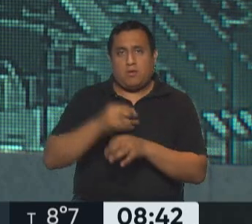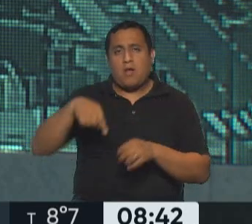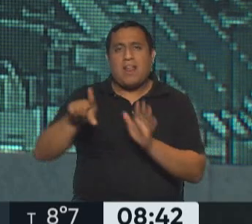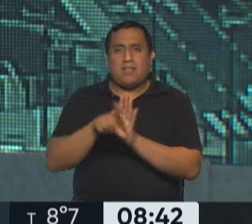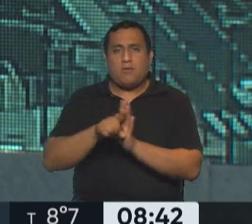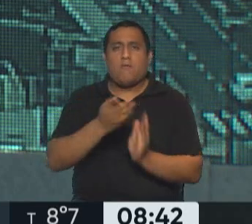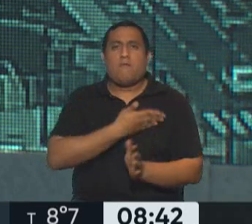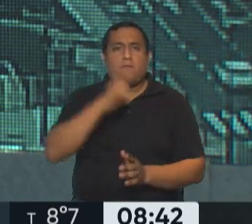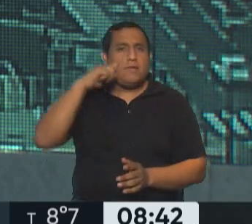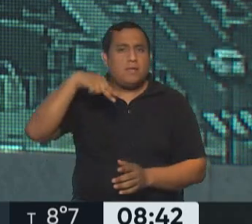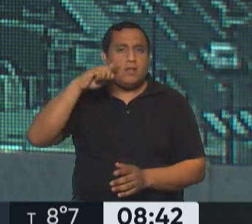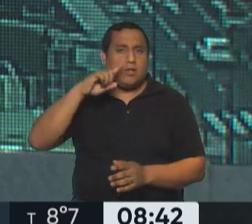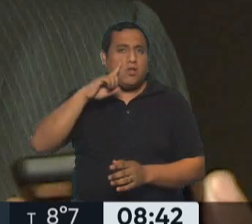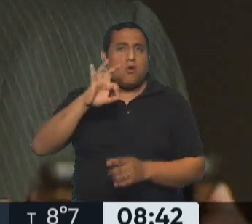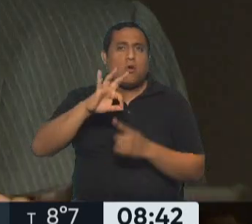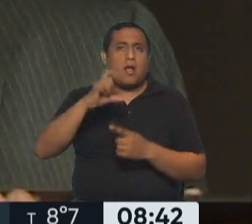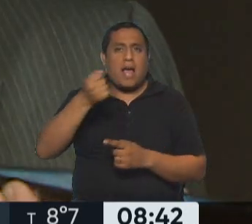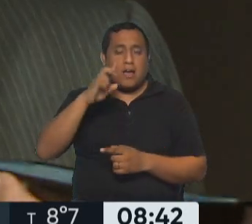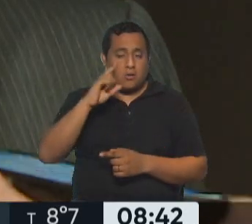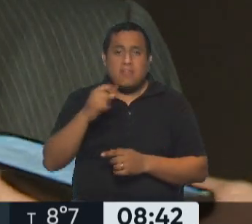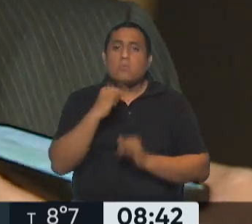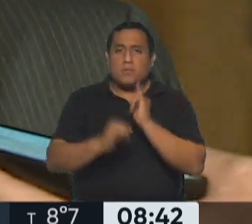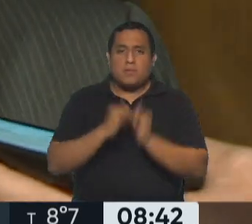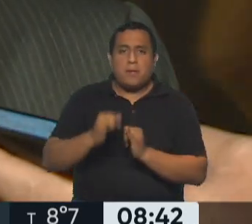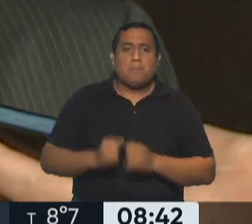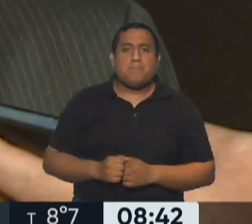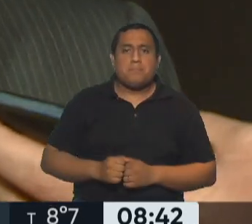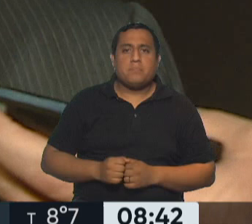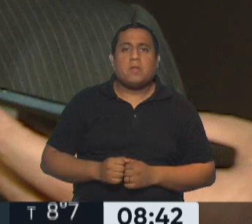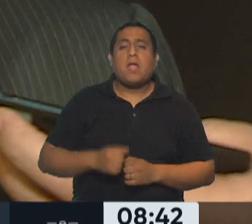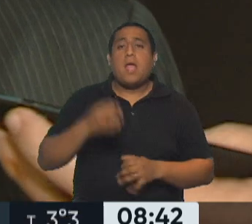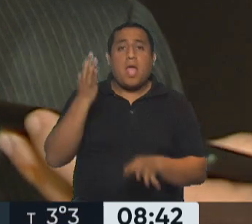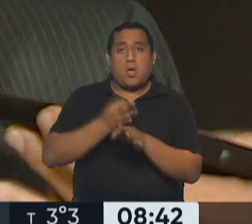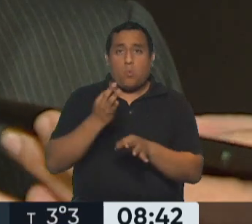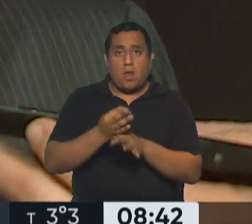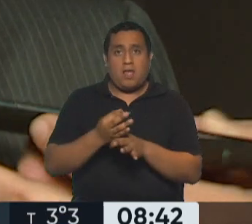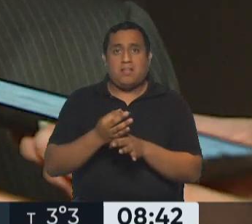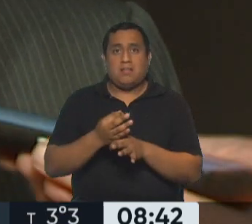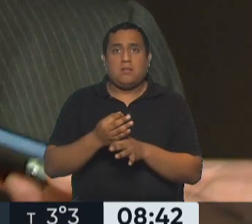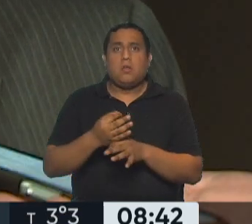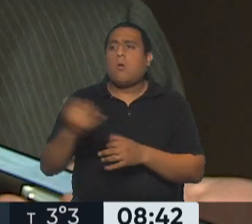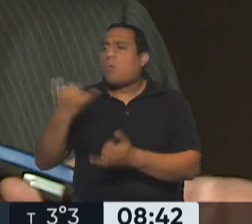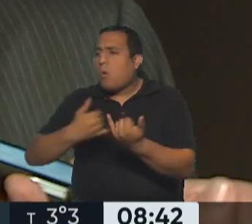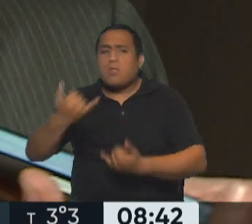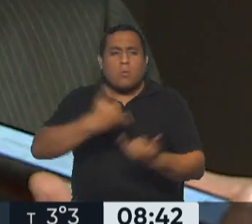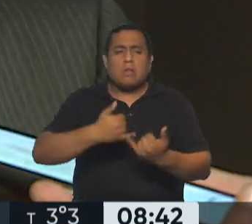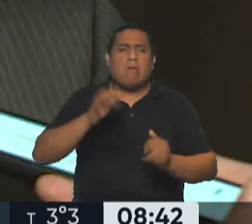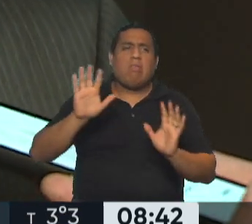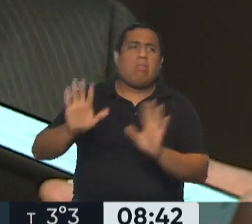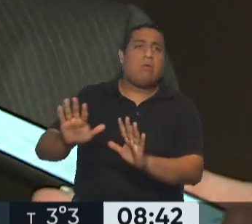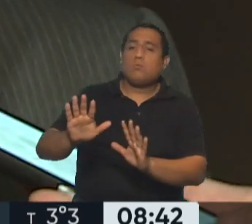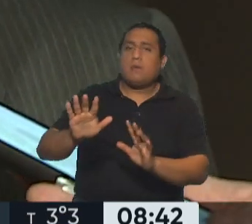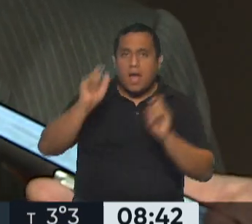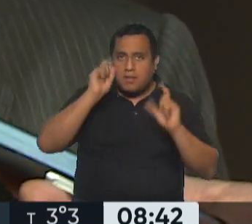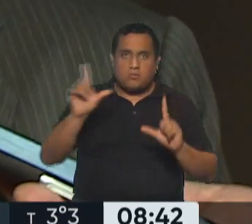Finocchiaro sobre el tema. En la escuela deben escucharse absolutamente todas las voces. Cuando el